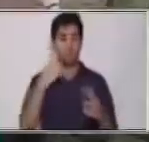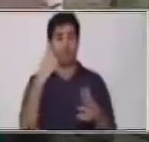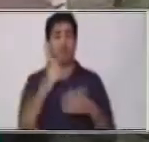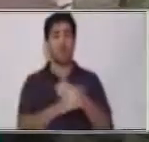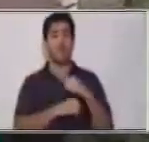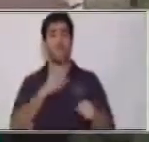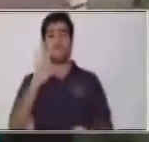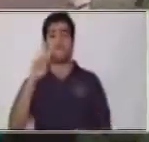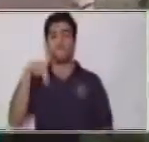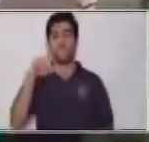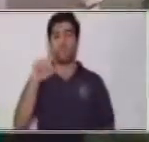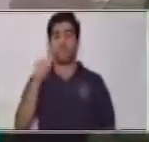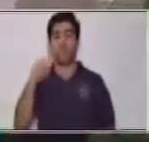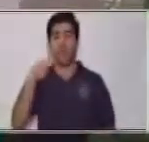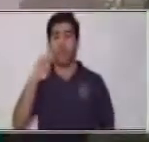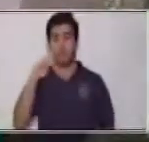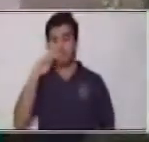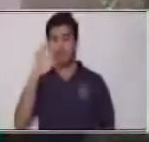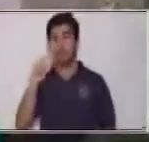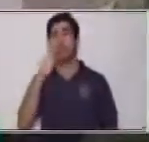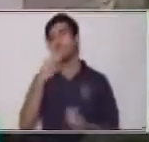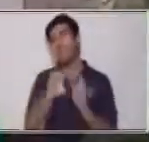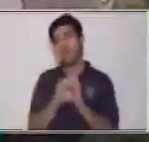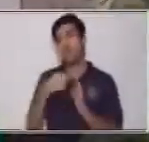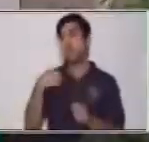texto argumentativo.